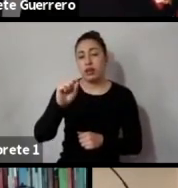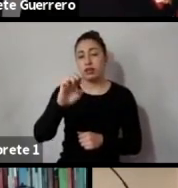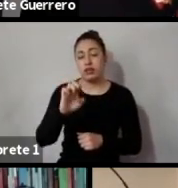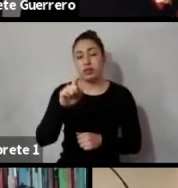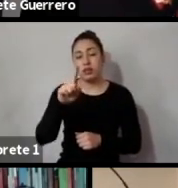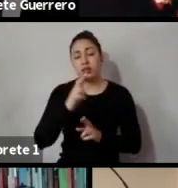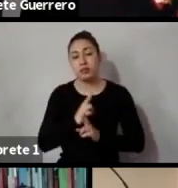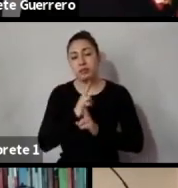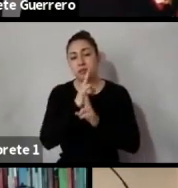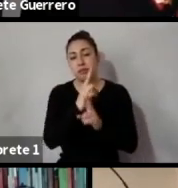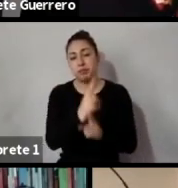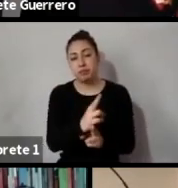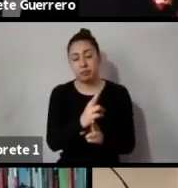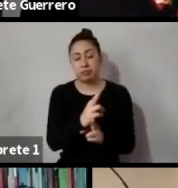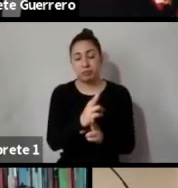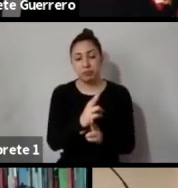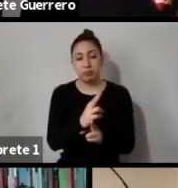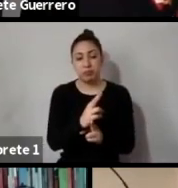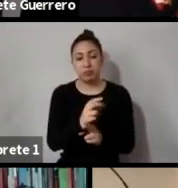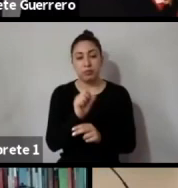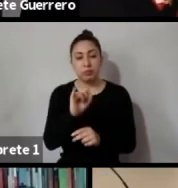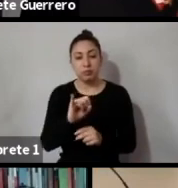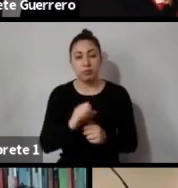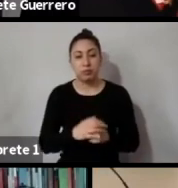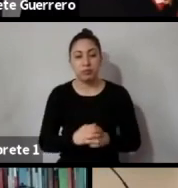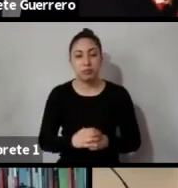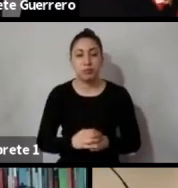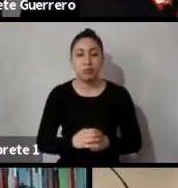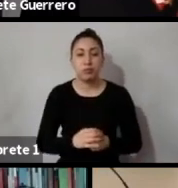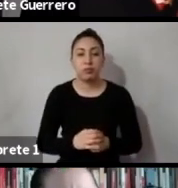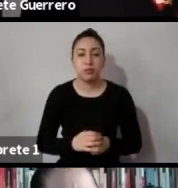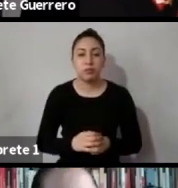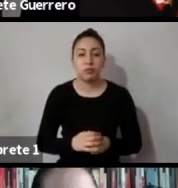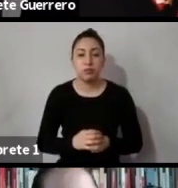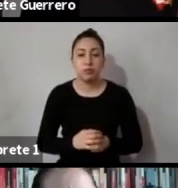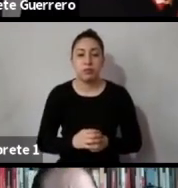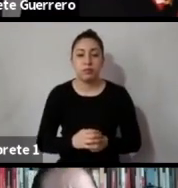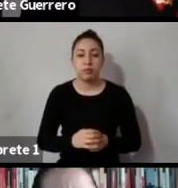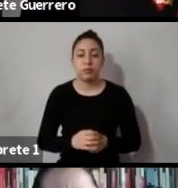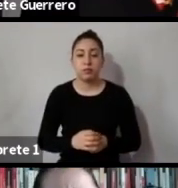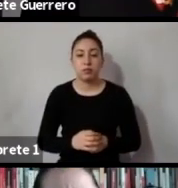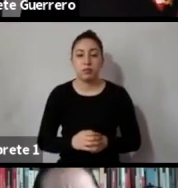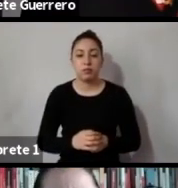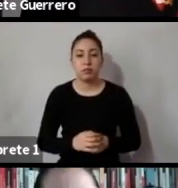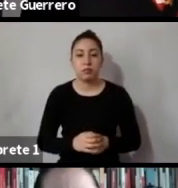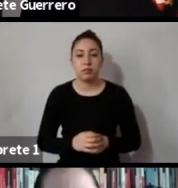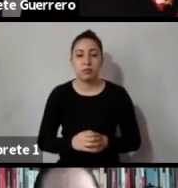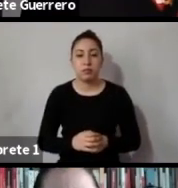PRI. Armando, creo. Tonatiuh González, a favor.